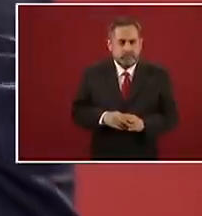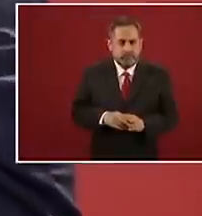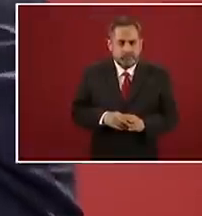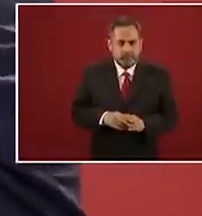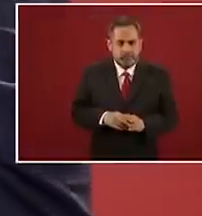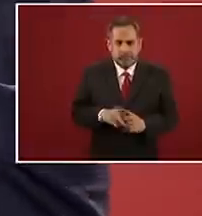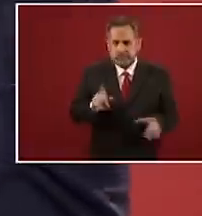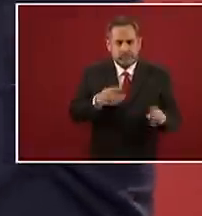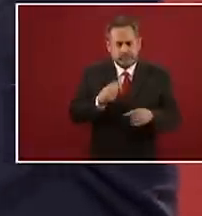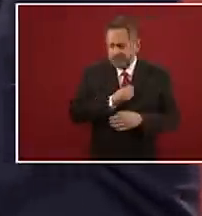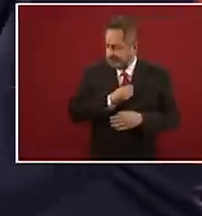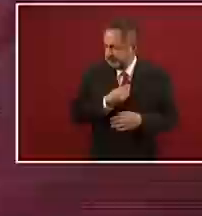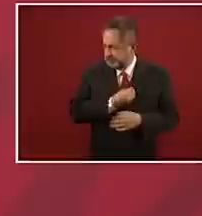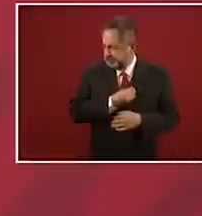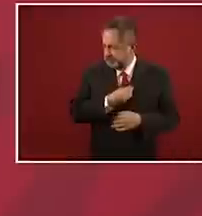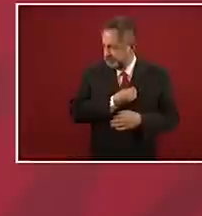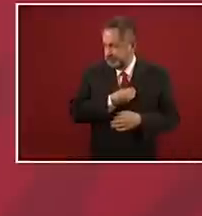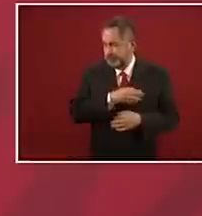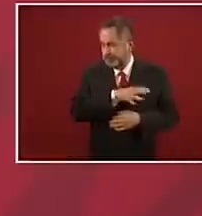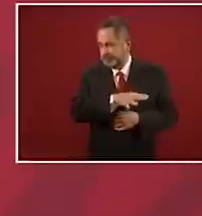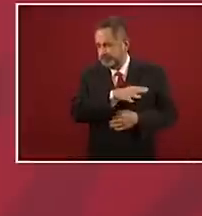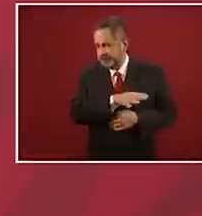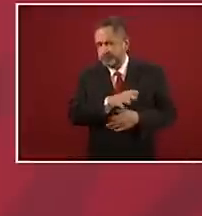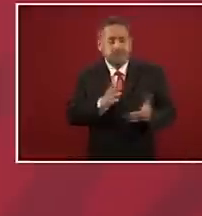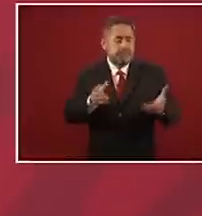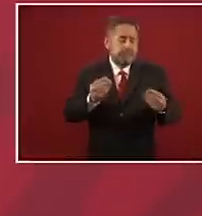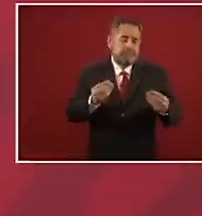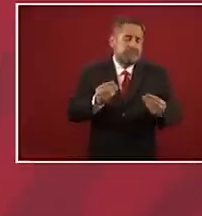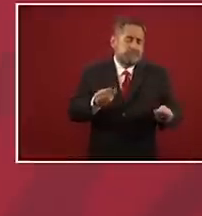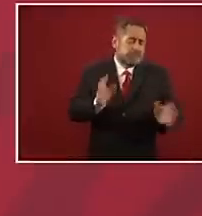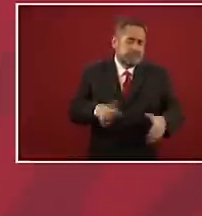he resistido bastante.